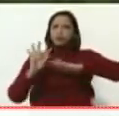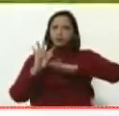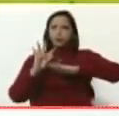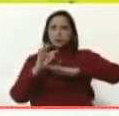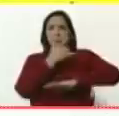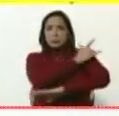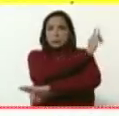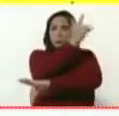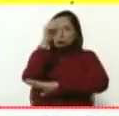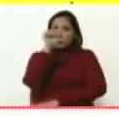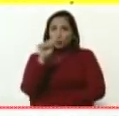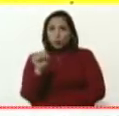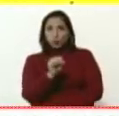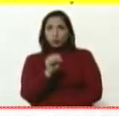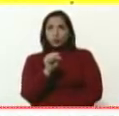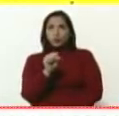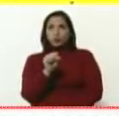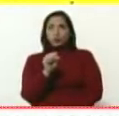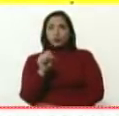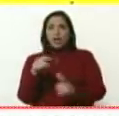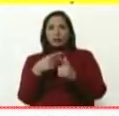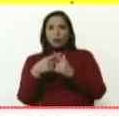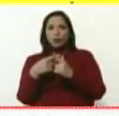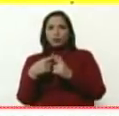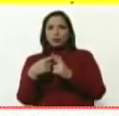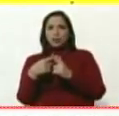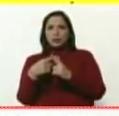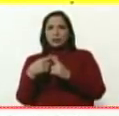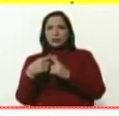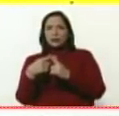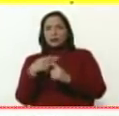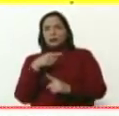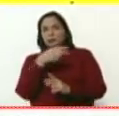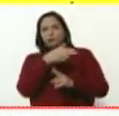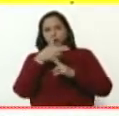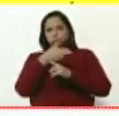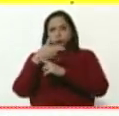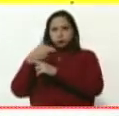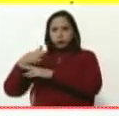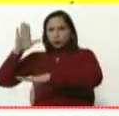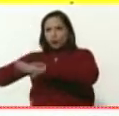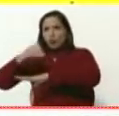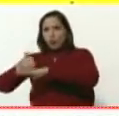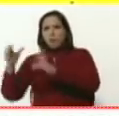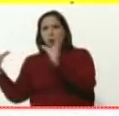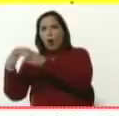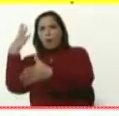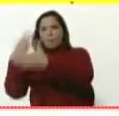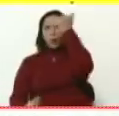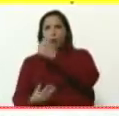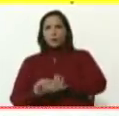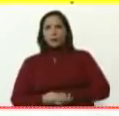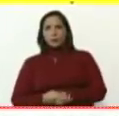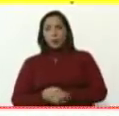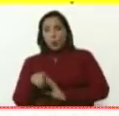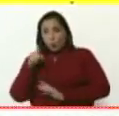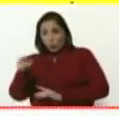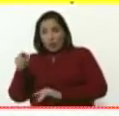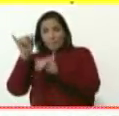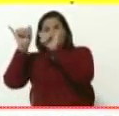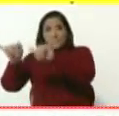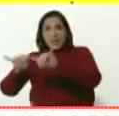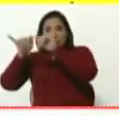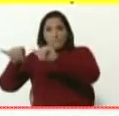sur, fue salvajemente asesinado por estos desertores que ustedes entrenaron, que